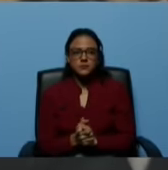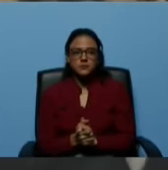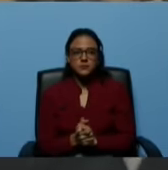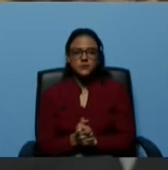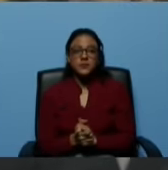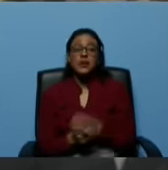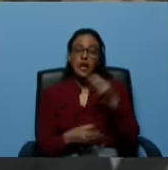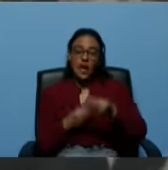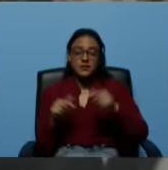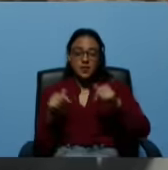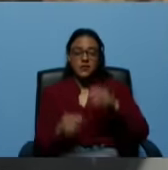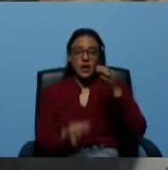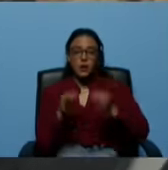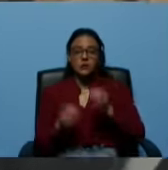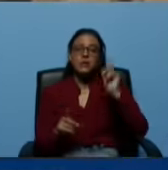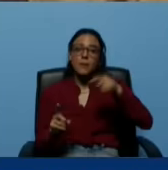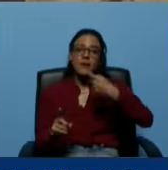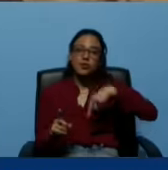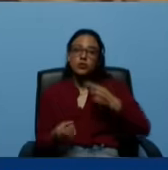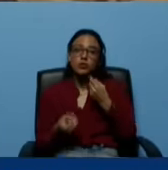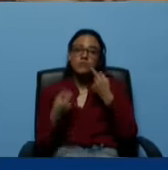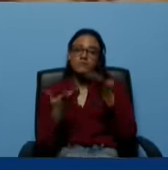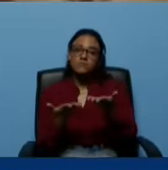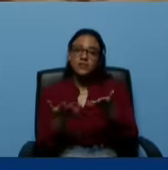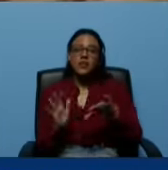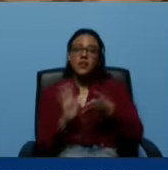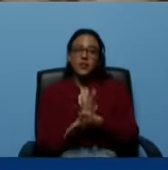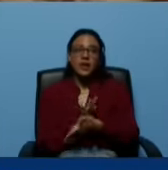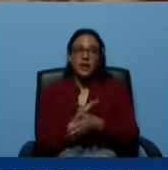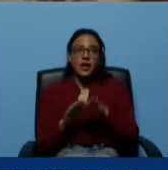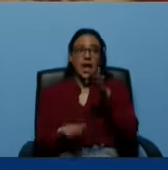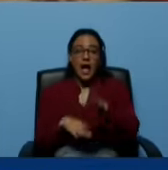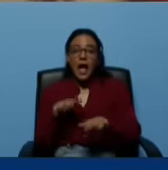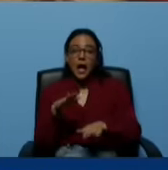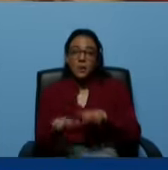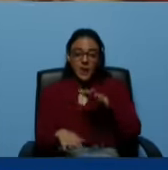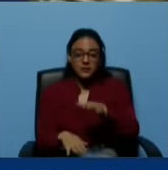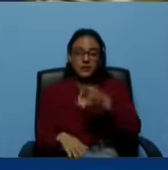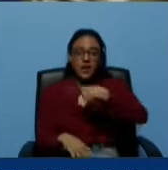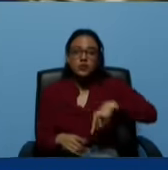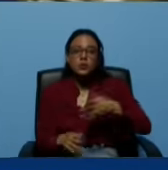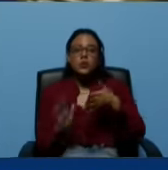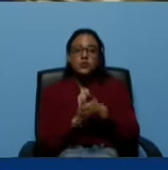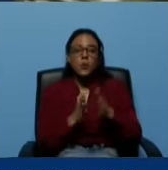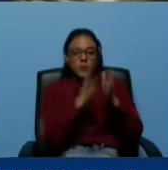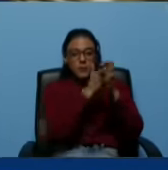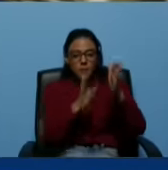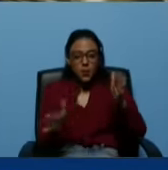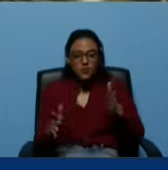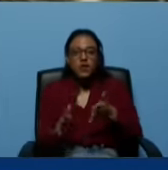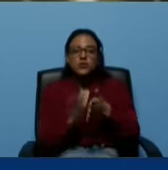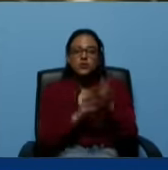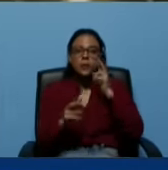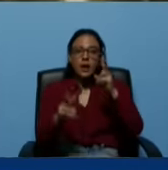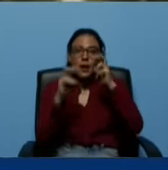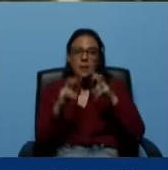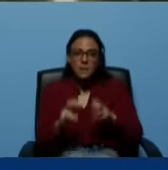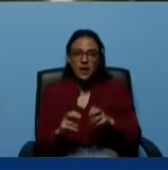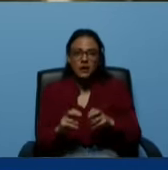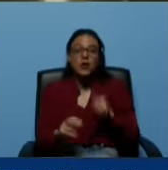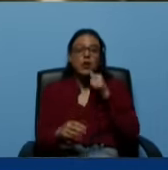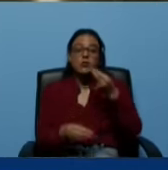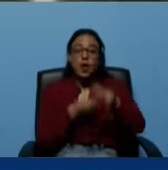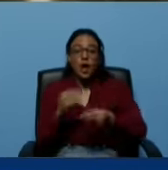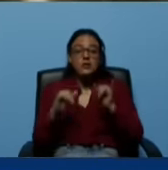que, como también lo hemos dicho, va a permitir avanzar justamente en este proceso de investigación que adelanta el máximo